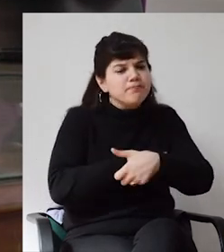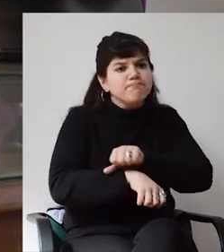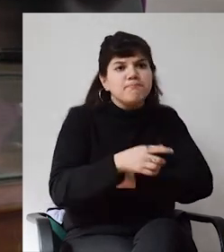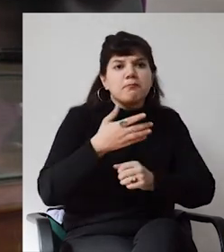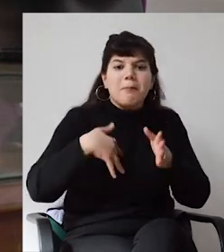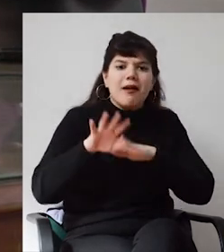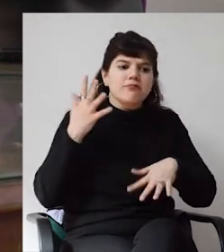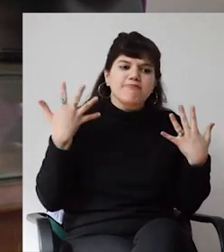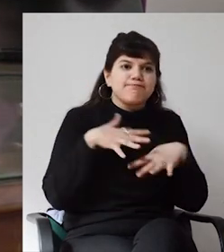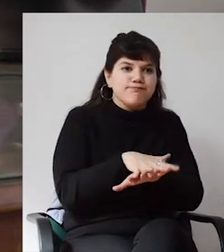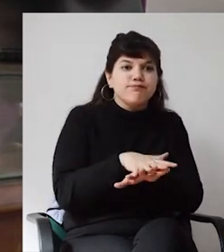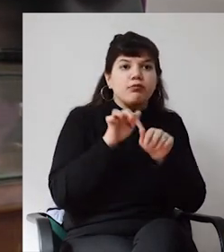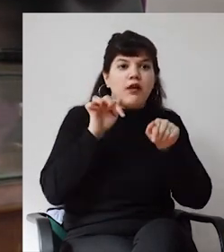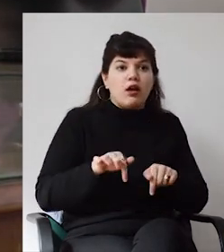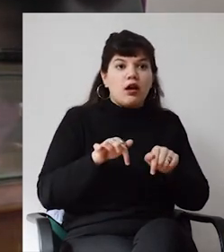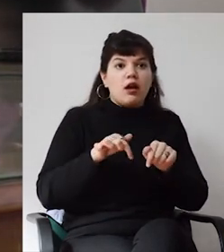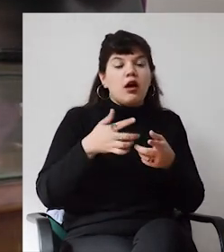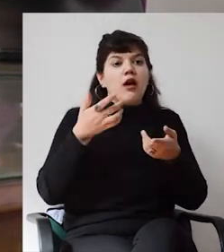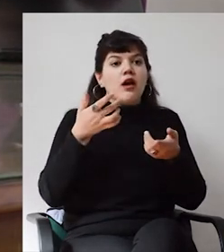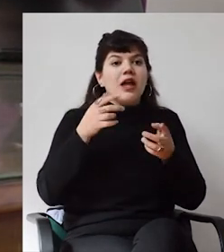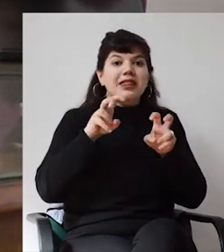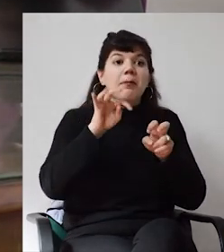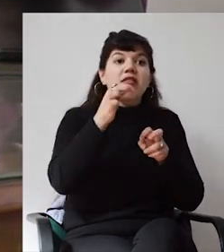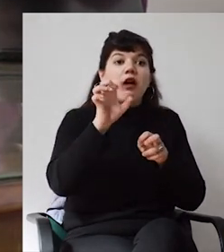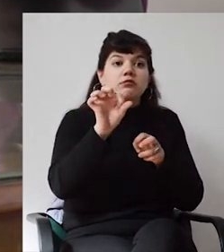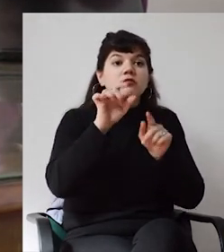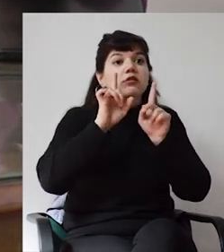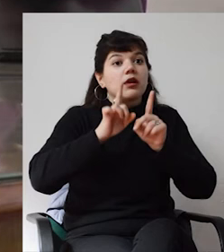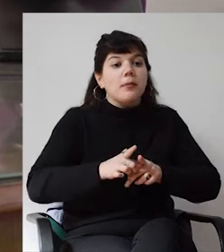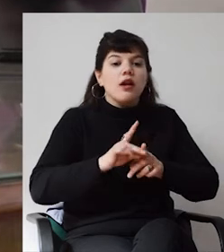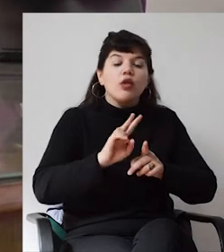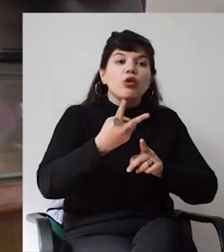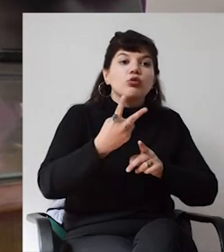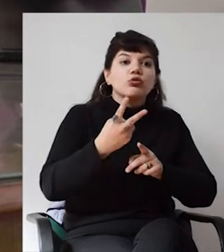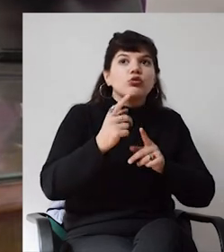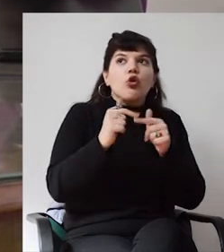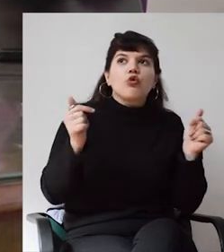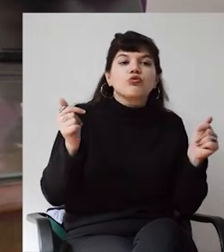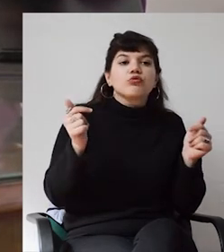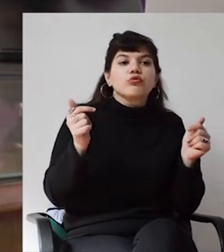trabajo integrado, académico y TAS, y tenemos dos